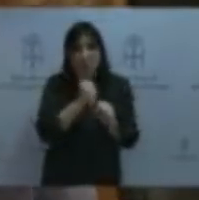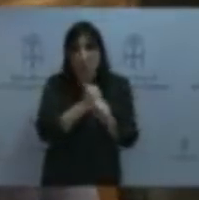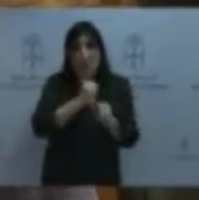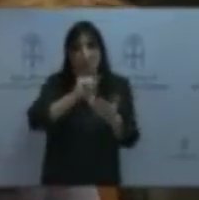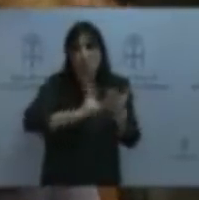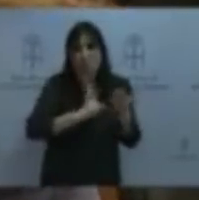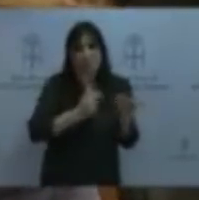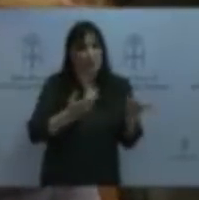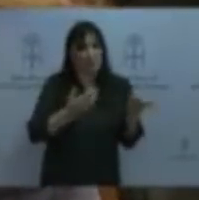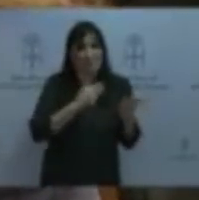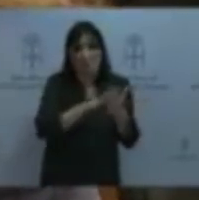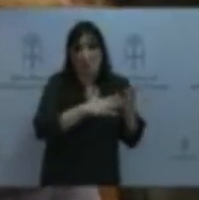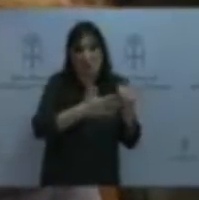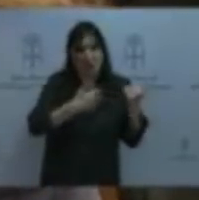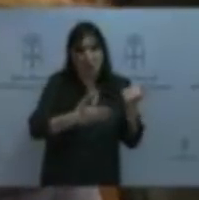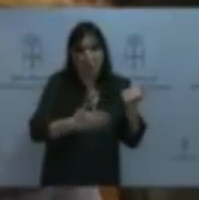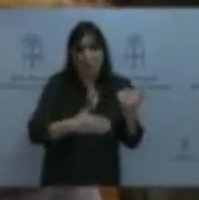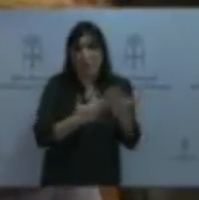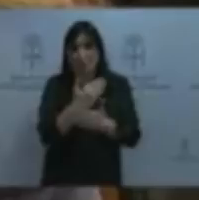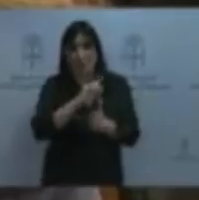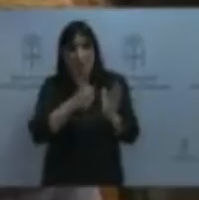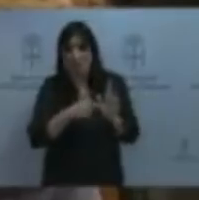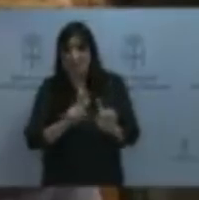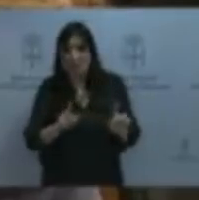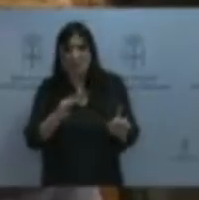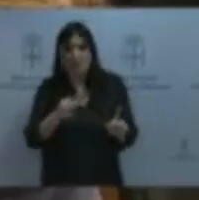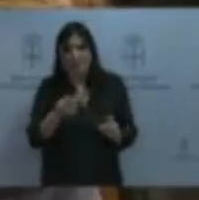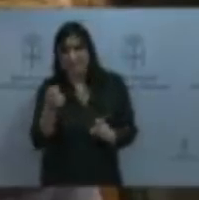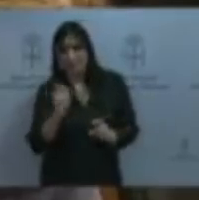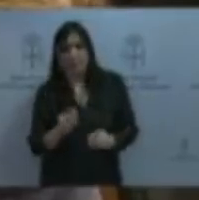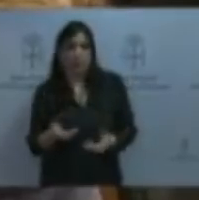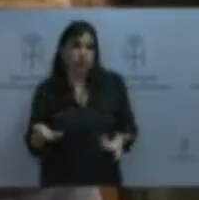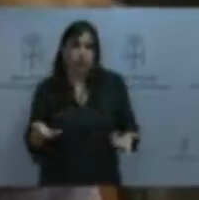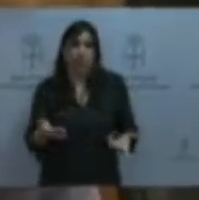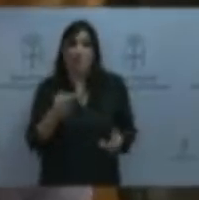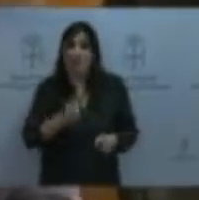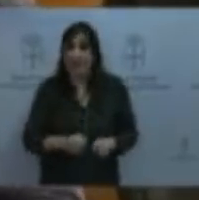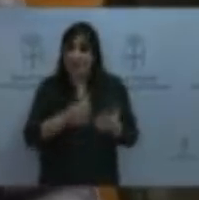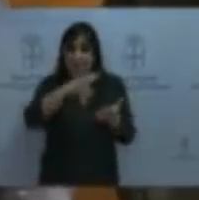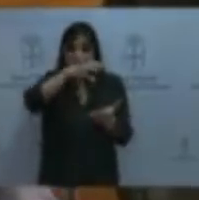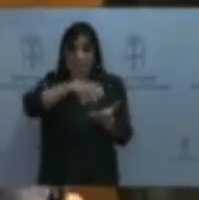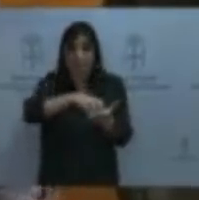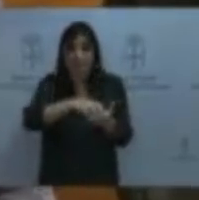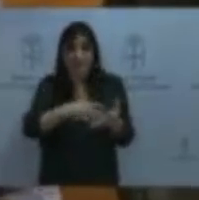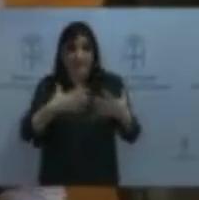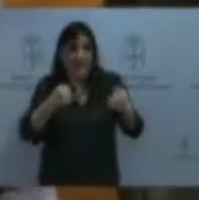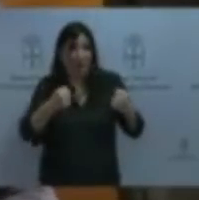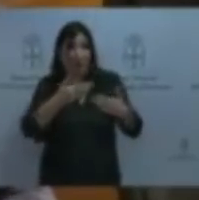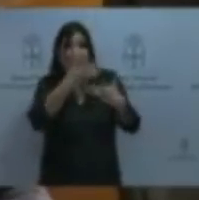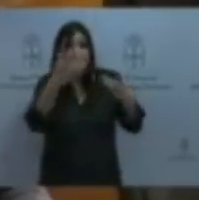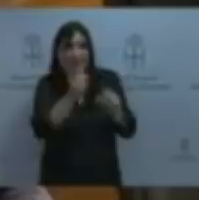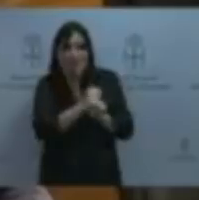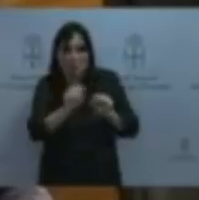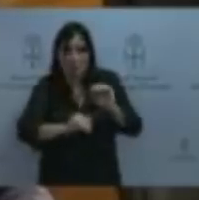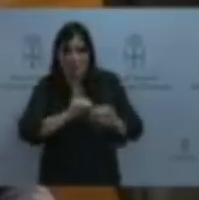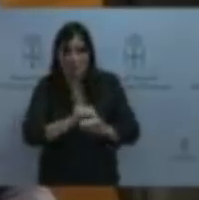condiciones, por cierto, en el edificio en el que se encontraban, que no pasaría ninguna inspección de salud laboral. El 10 de octubre de 2017 se les comunicó